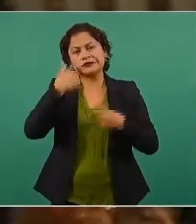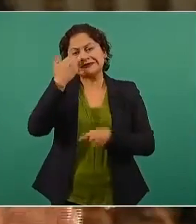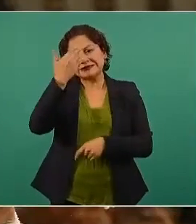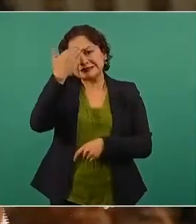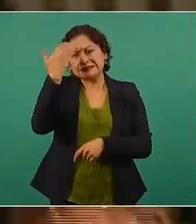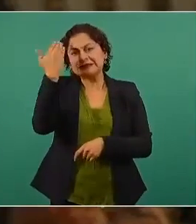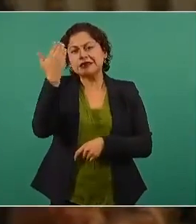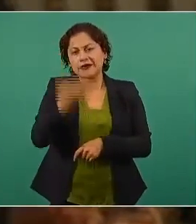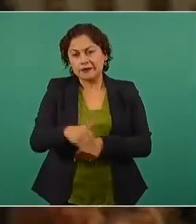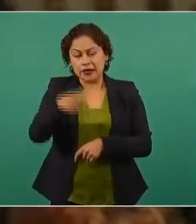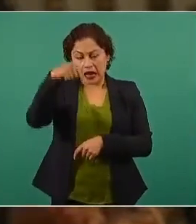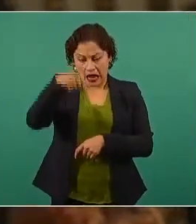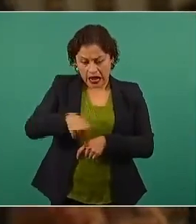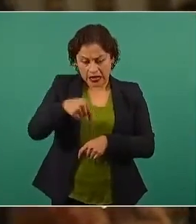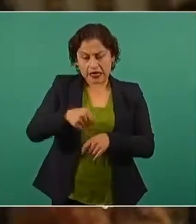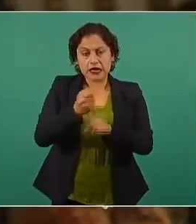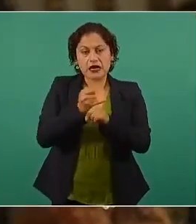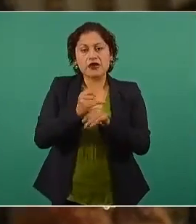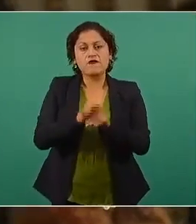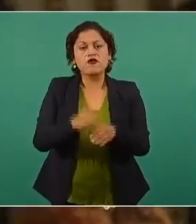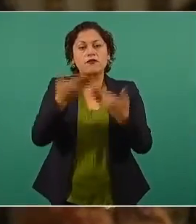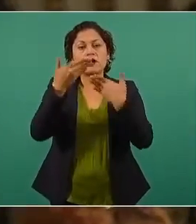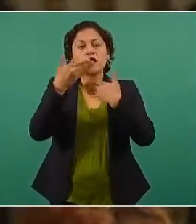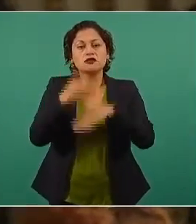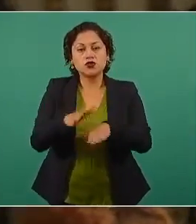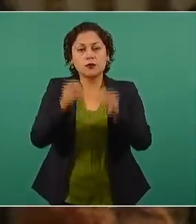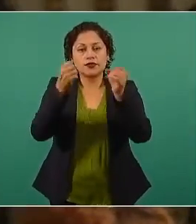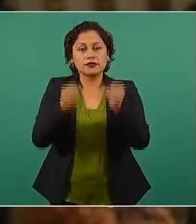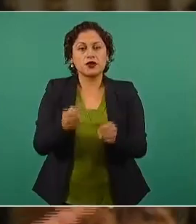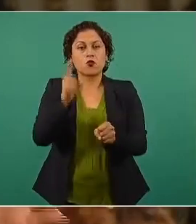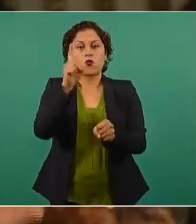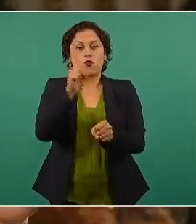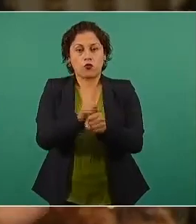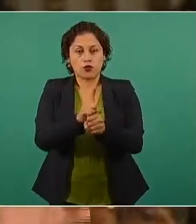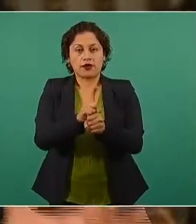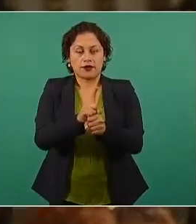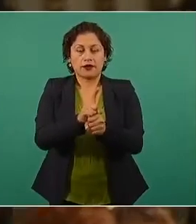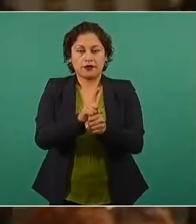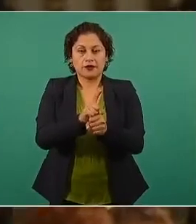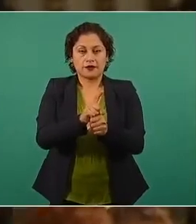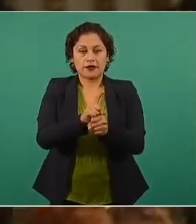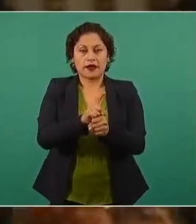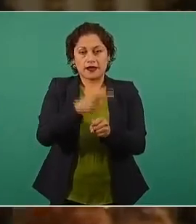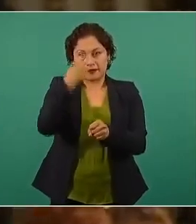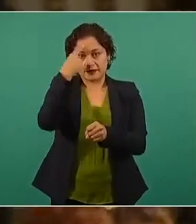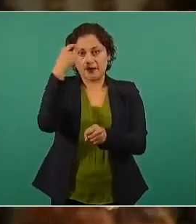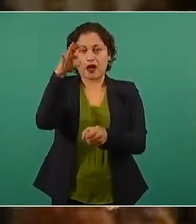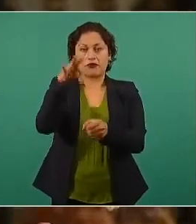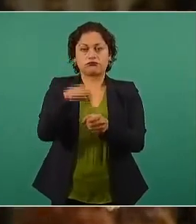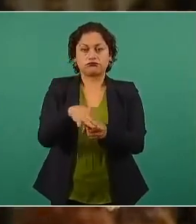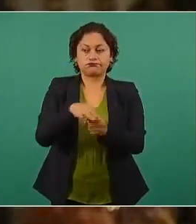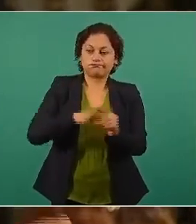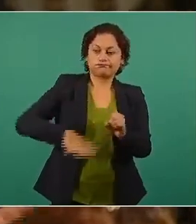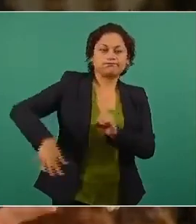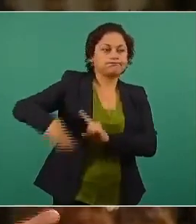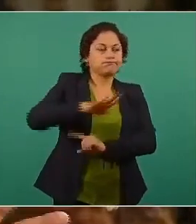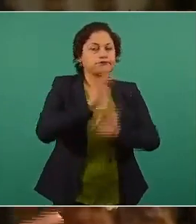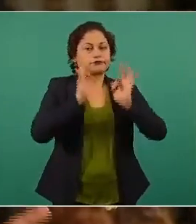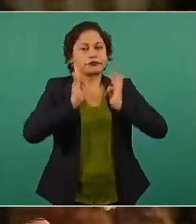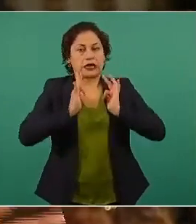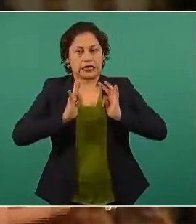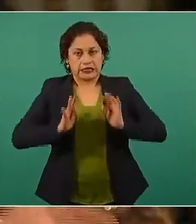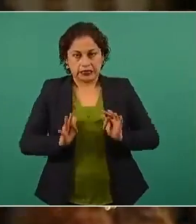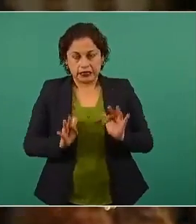aquí la estrategia de seguridad que se tiene para que se tengan unas elecciones tranquilas, y si han tenido